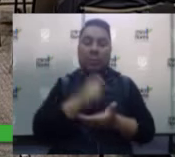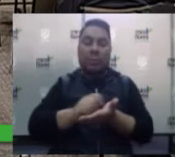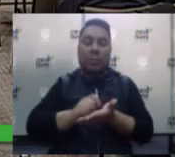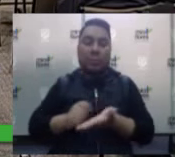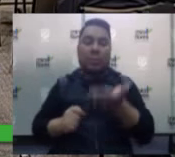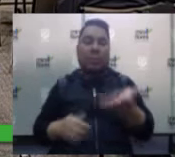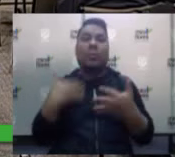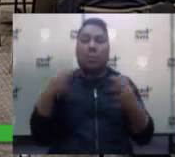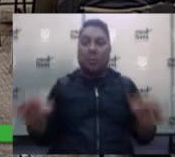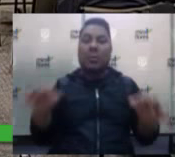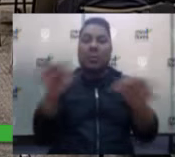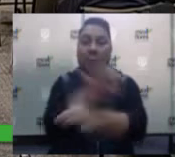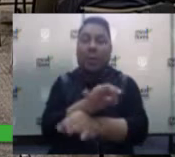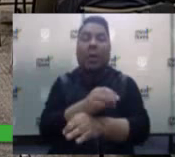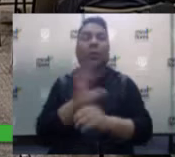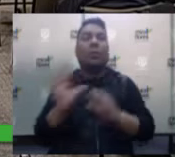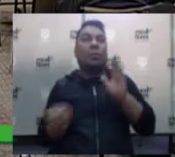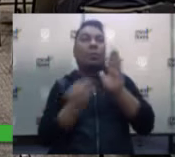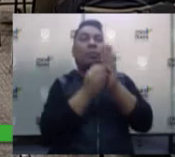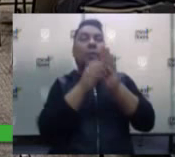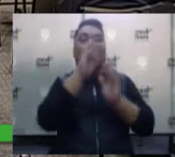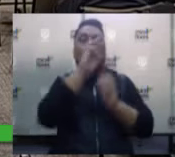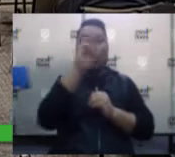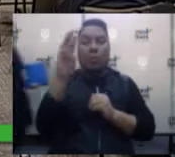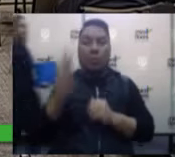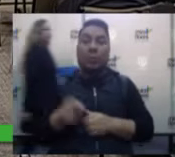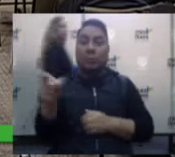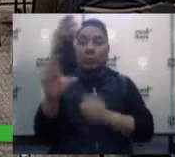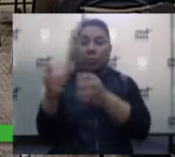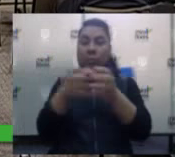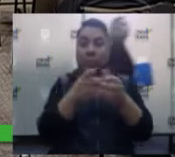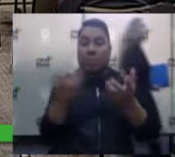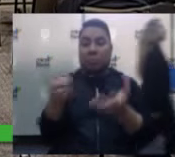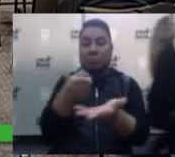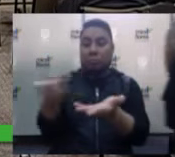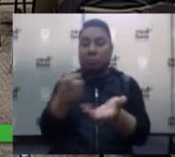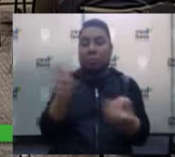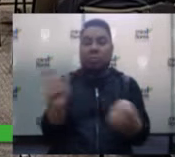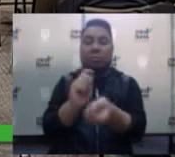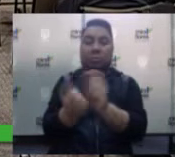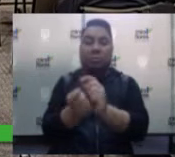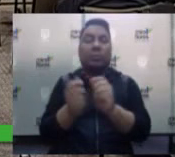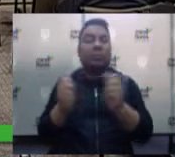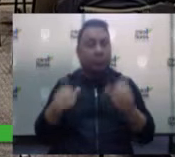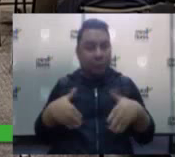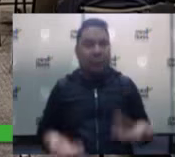para nosotros poder hacer los cambios, ¿no? Realizar los cambios en la página web.